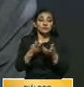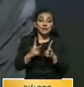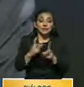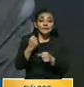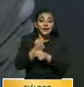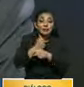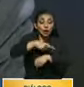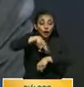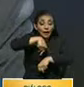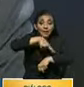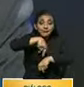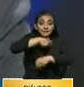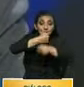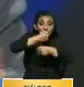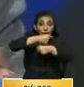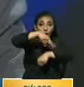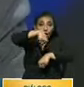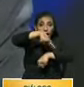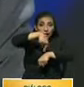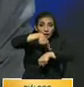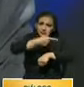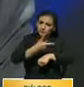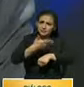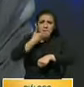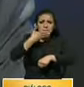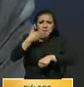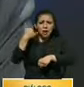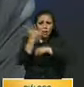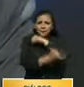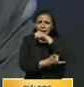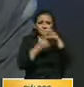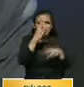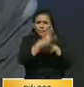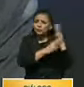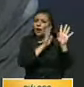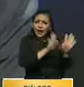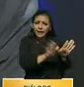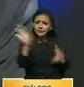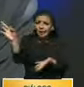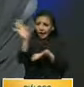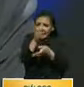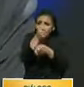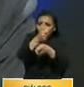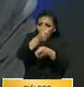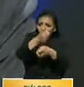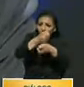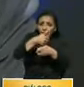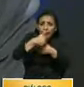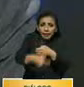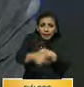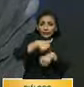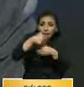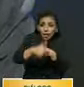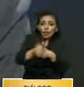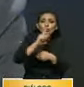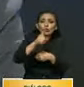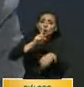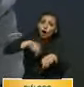horas, que esto es fundamental. En las mejores economías del mundo se hace así. Los agricultores y los productores